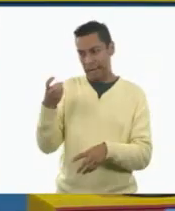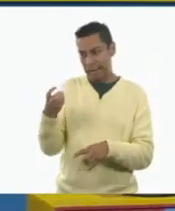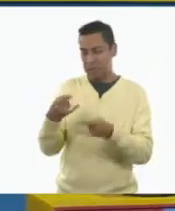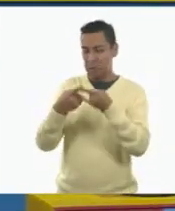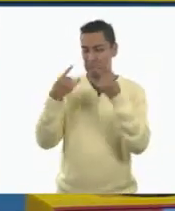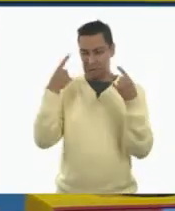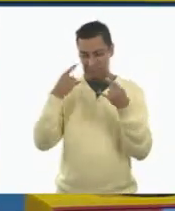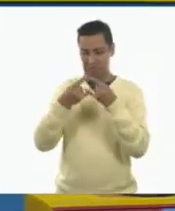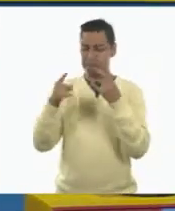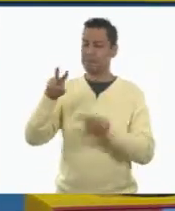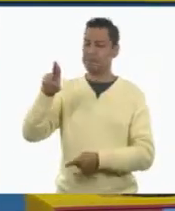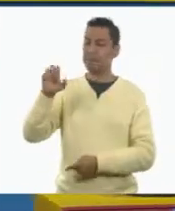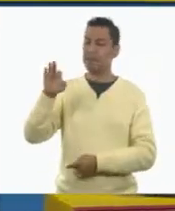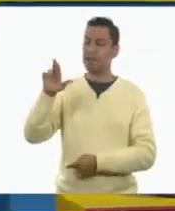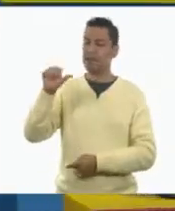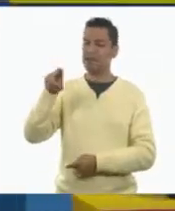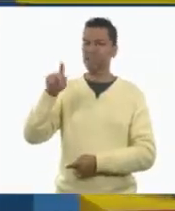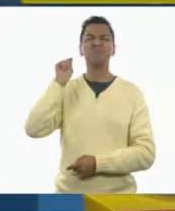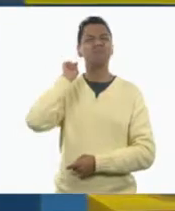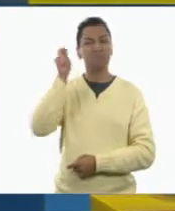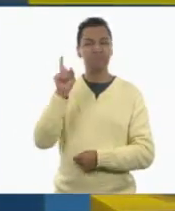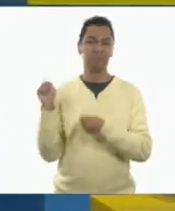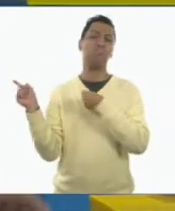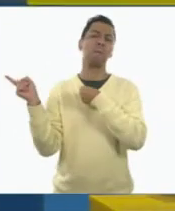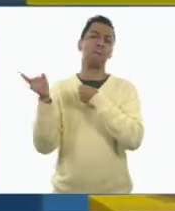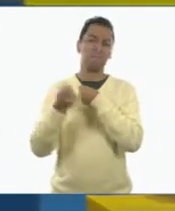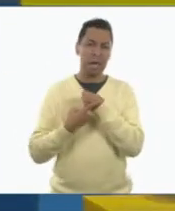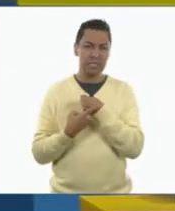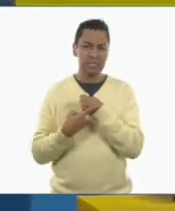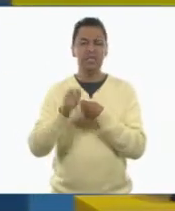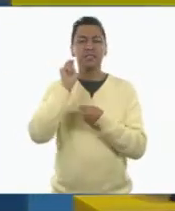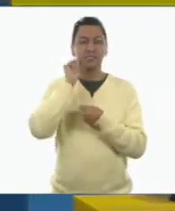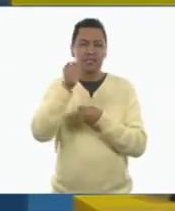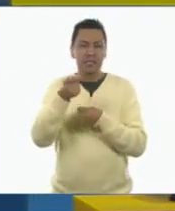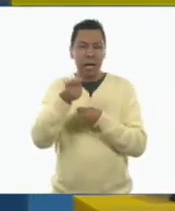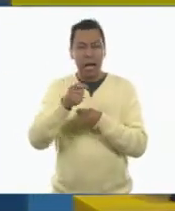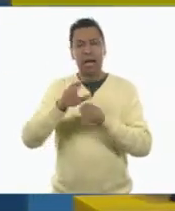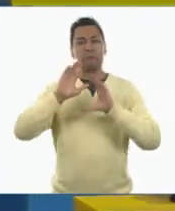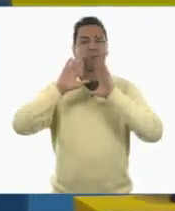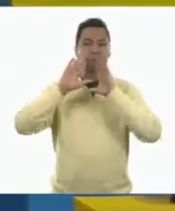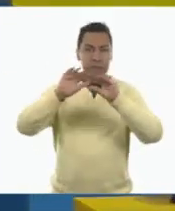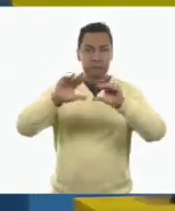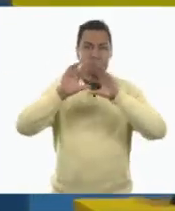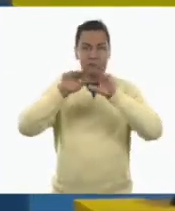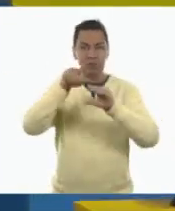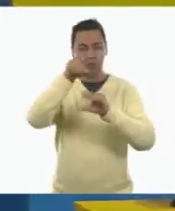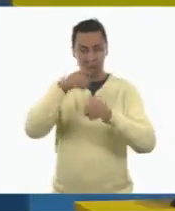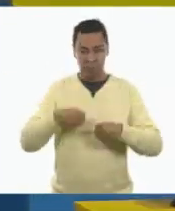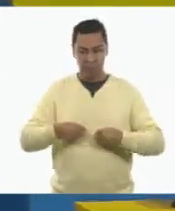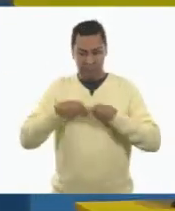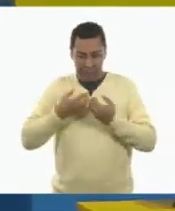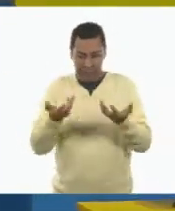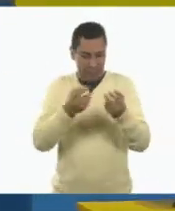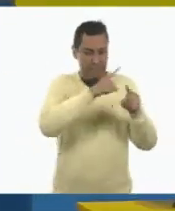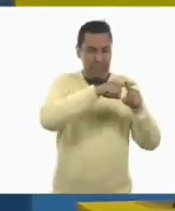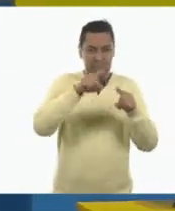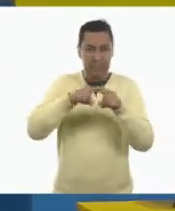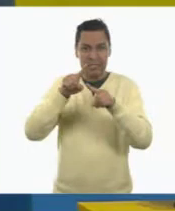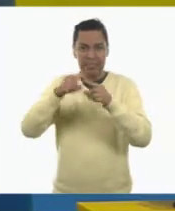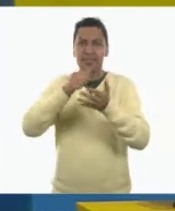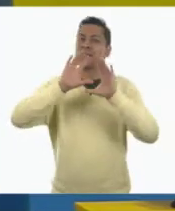Los refranes son estas frases que nos ilustran de alguna manera y que nos dan ejemplos de vida. Eso es lo más importante de los